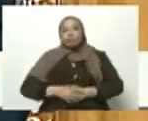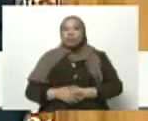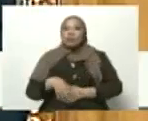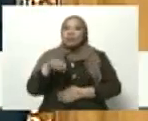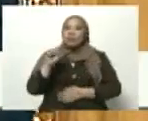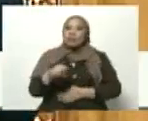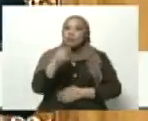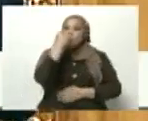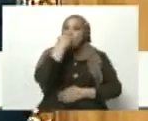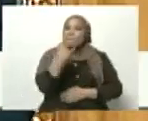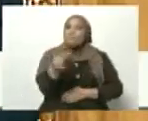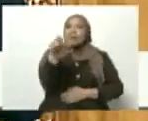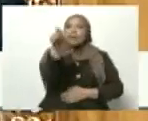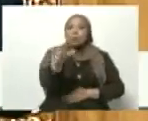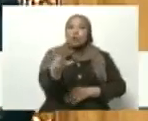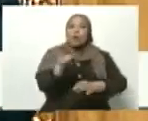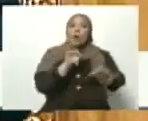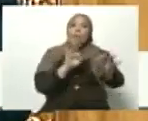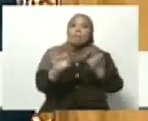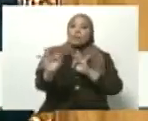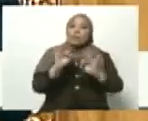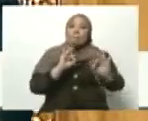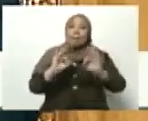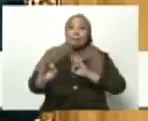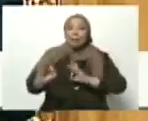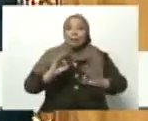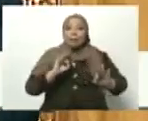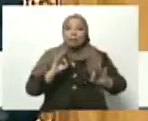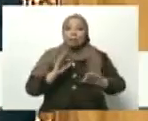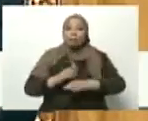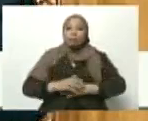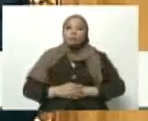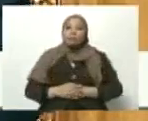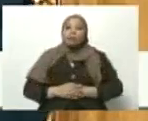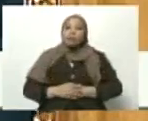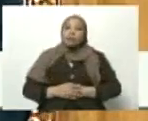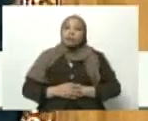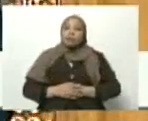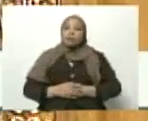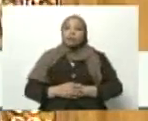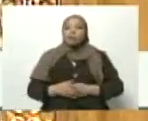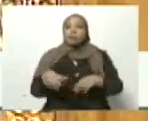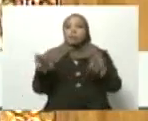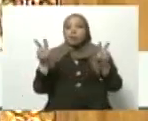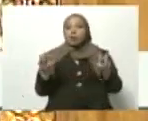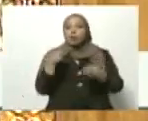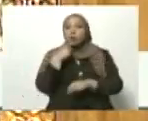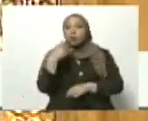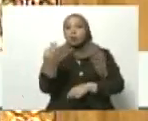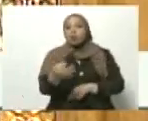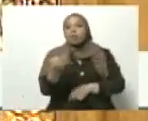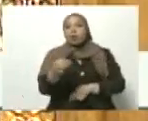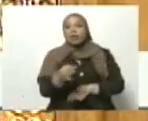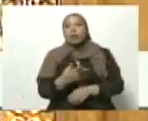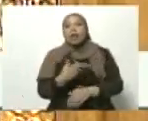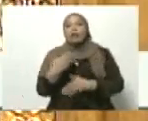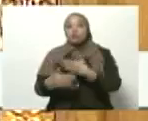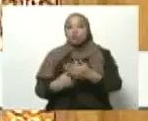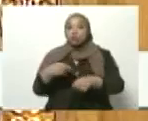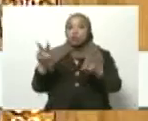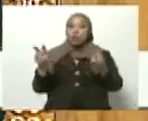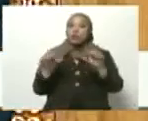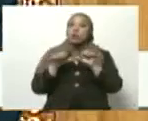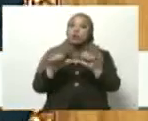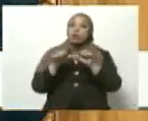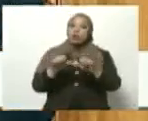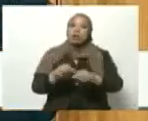están los planes, están preparados, están siempre aceitándose, están viendo cómo se ajustan a las nuevas realidades. Esa agresión es